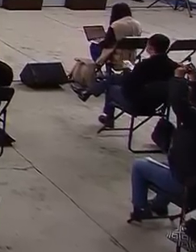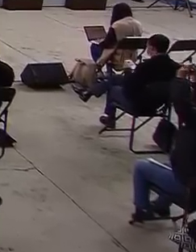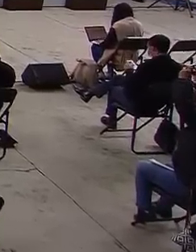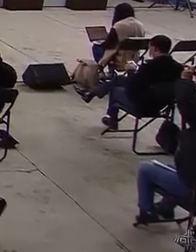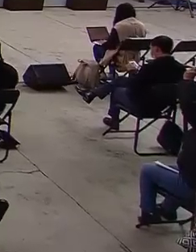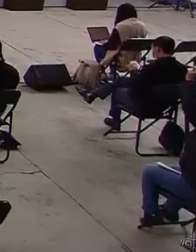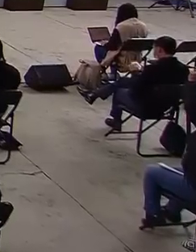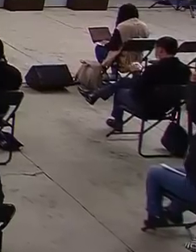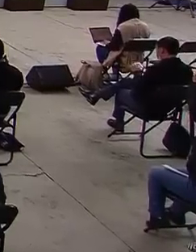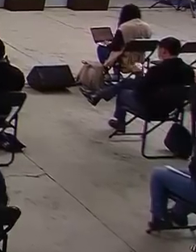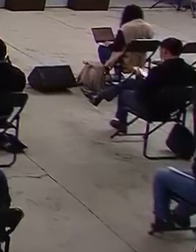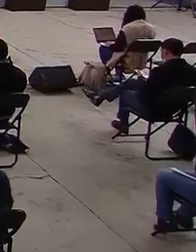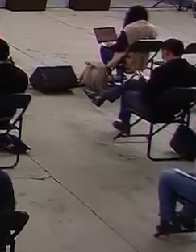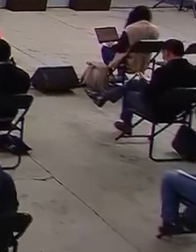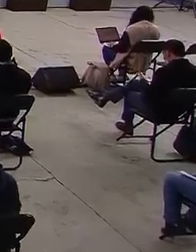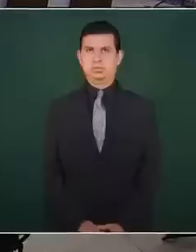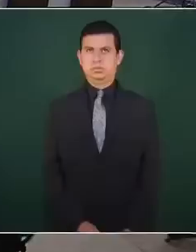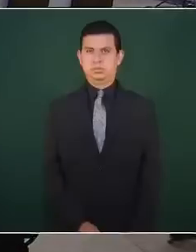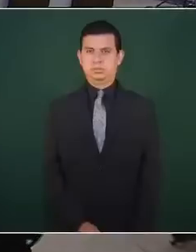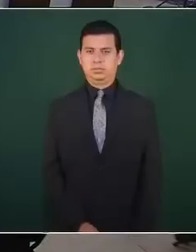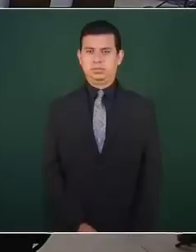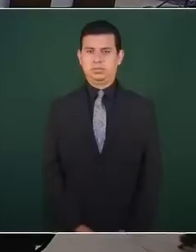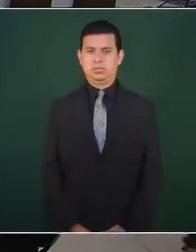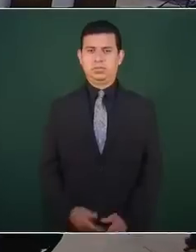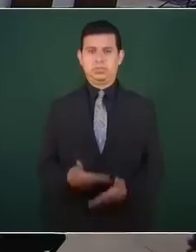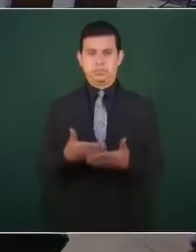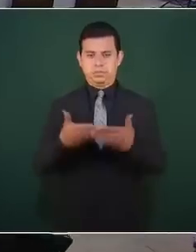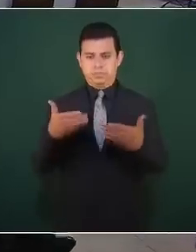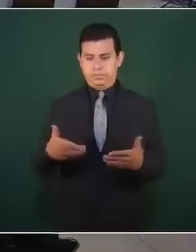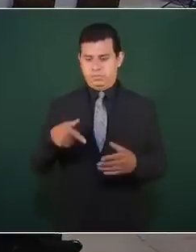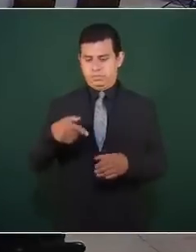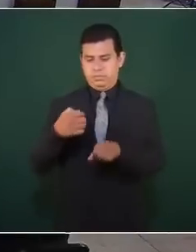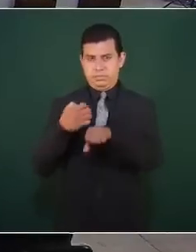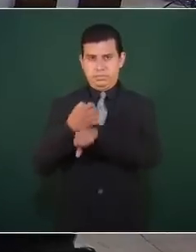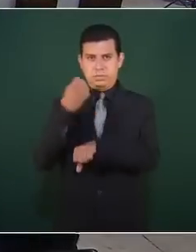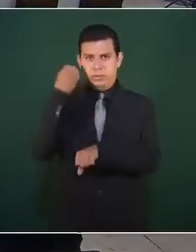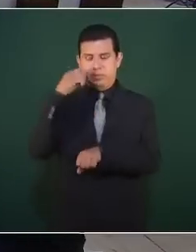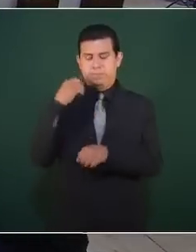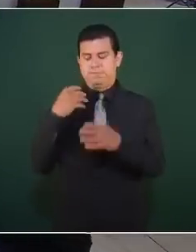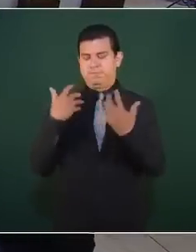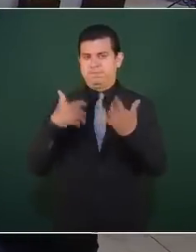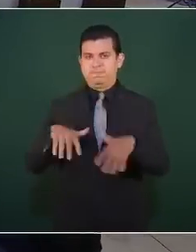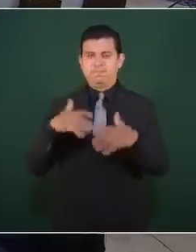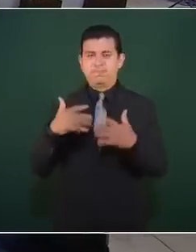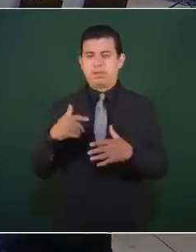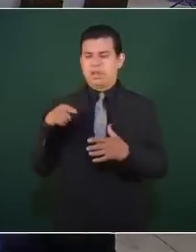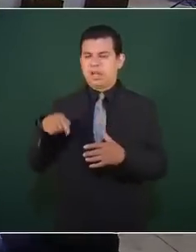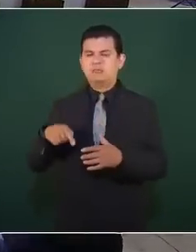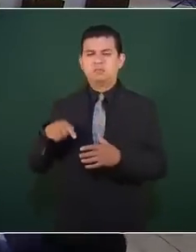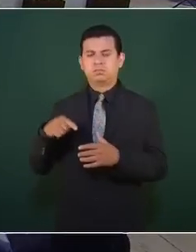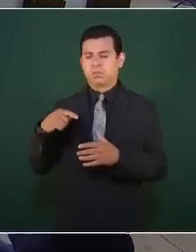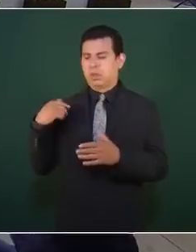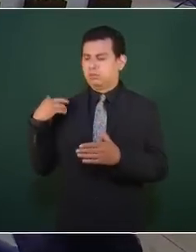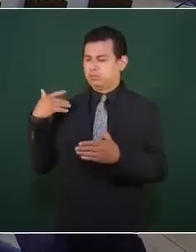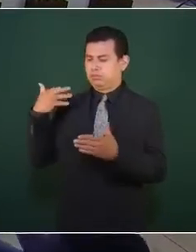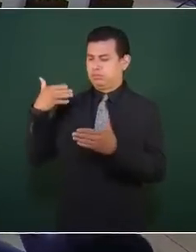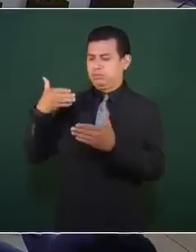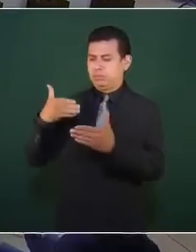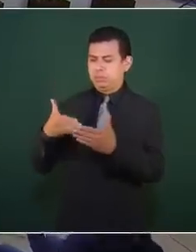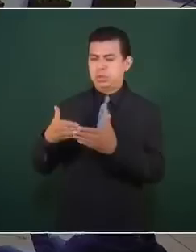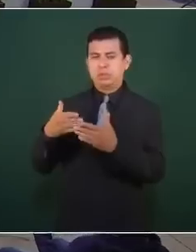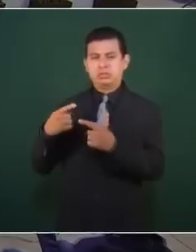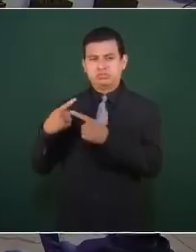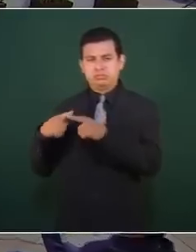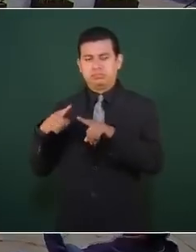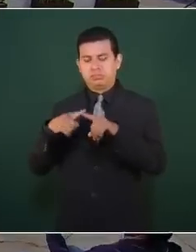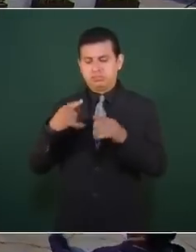estado con tanta historia y sobre todo con tanta cultura,